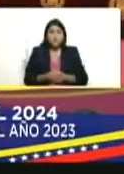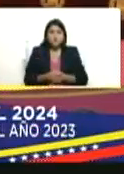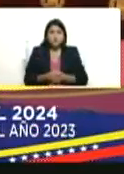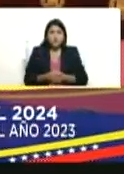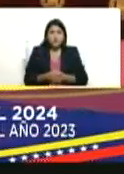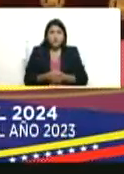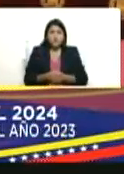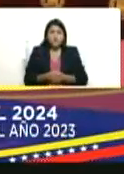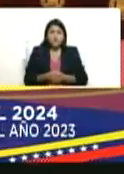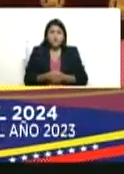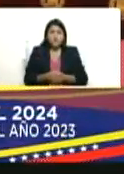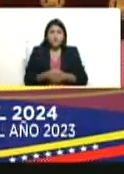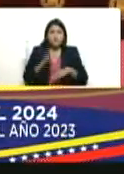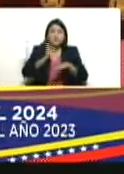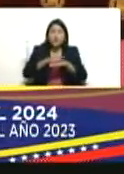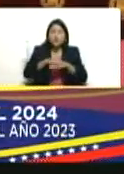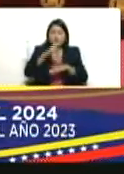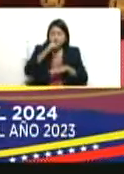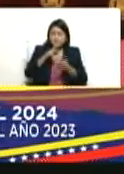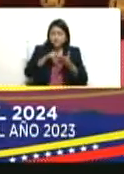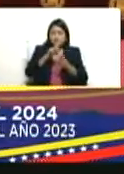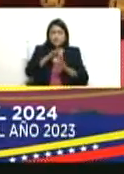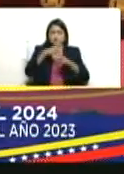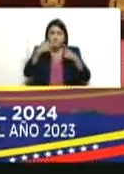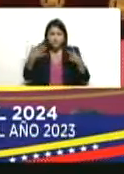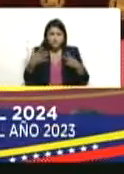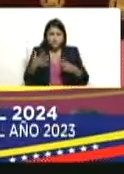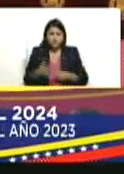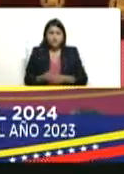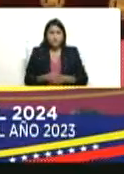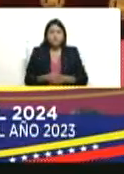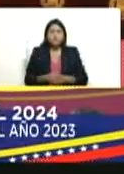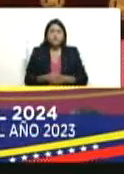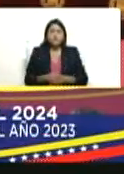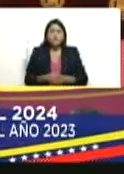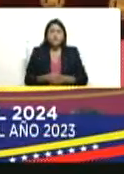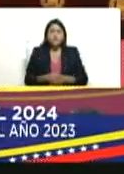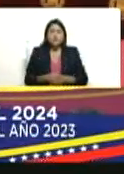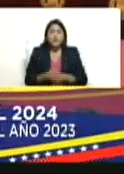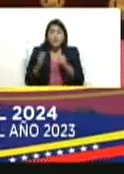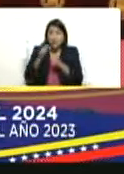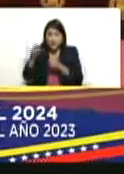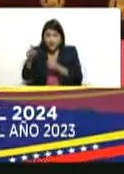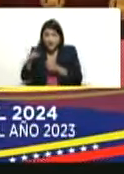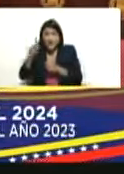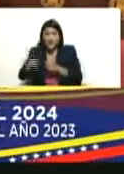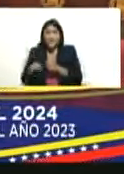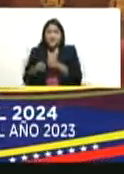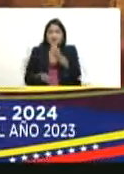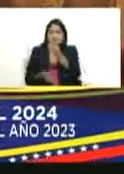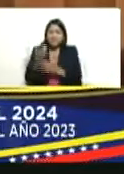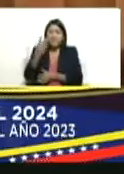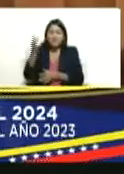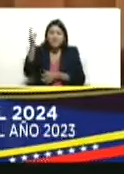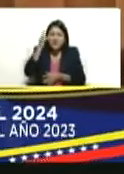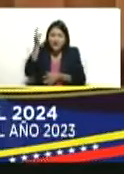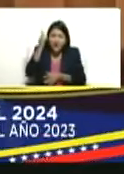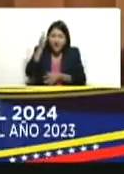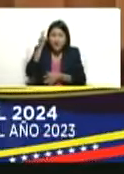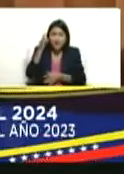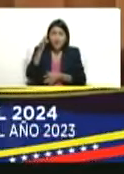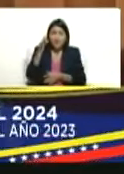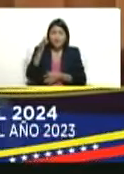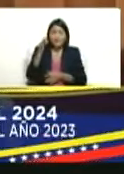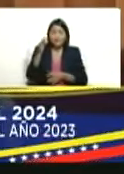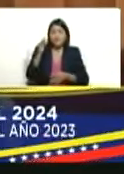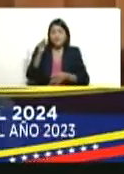Después, en el 2017, instalaron en Bogotá también una Fiscalía General de la República con una prófuga